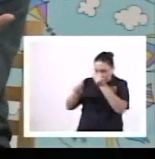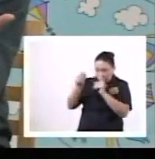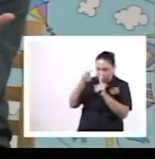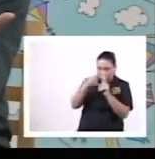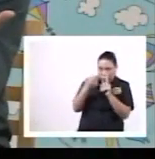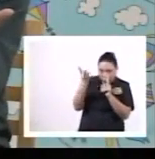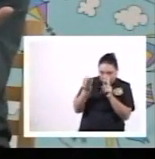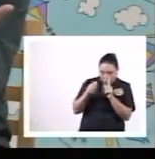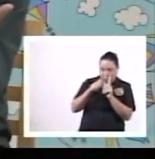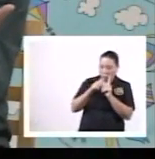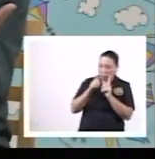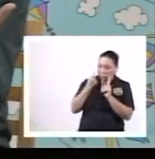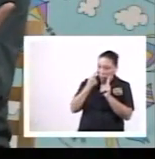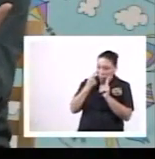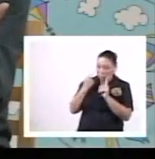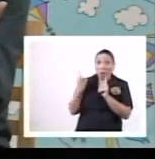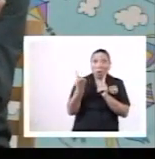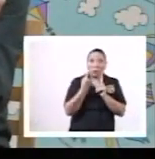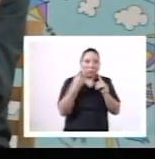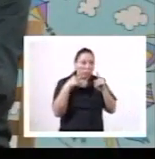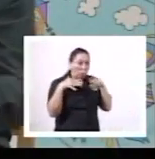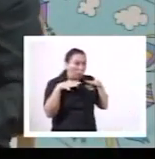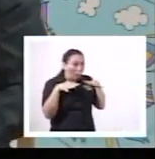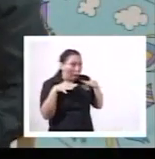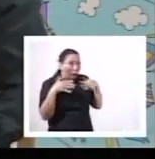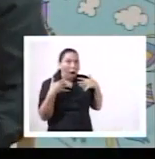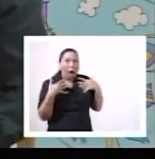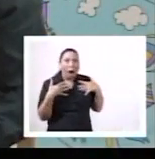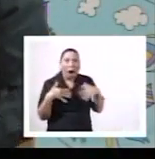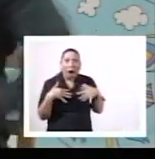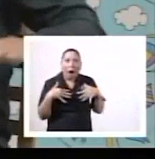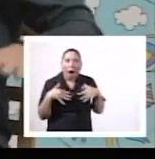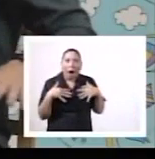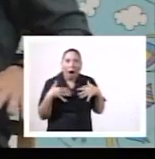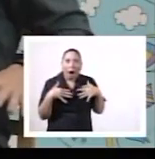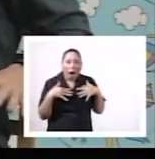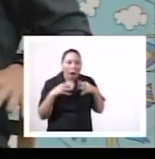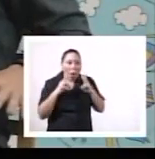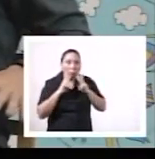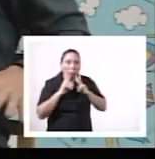en sus manos, todos en el pueblo hicieron una cara de sorpresa.